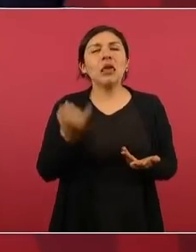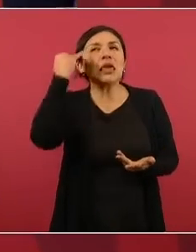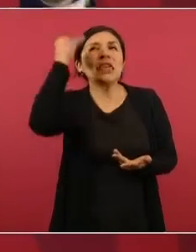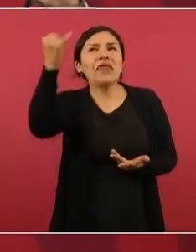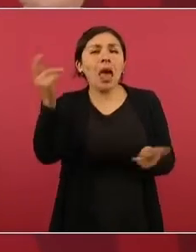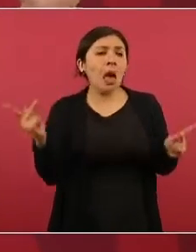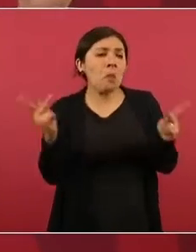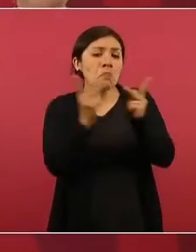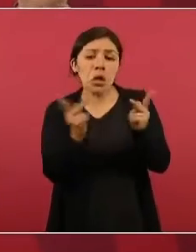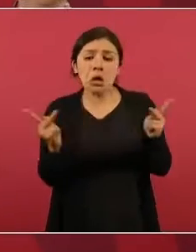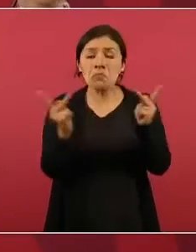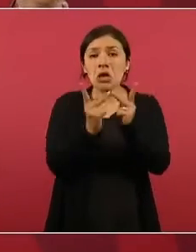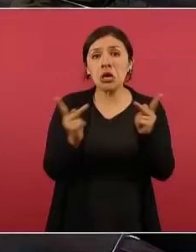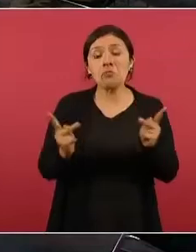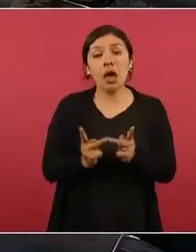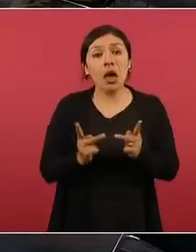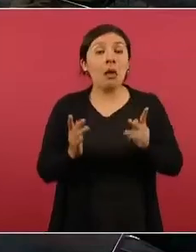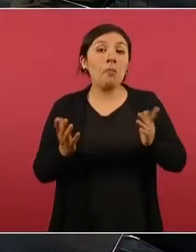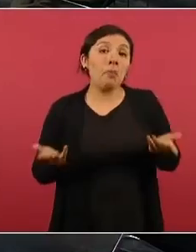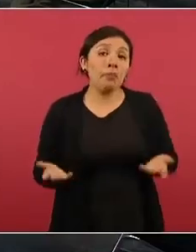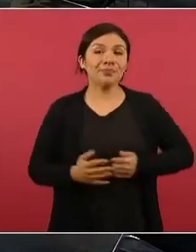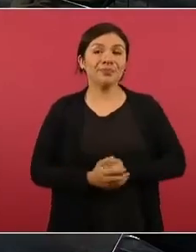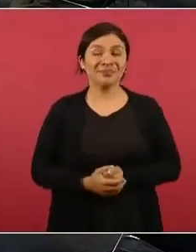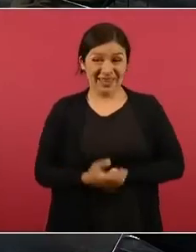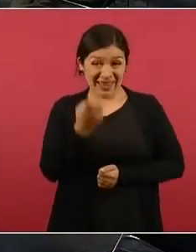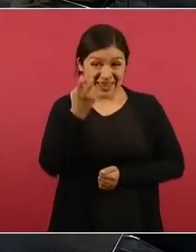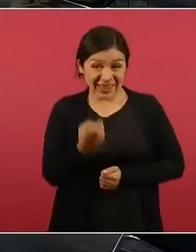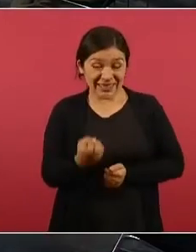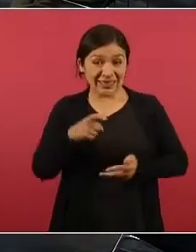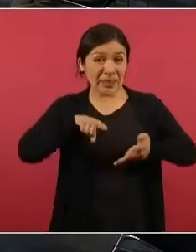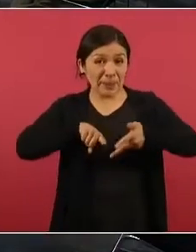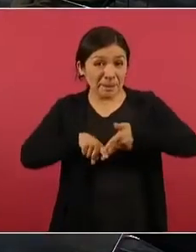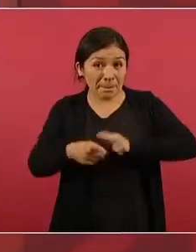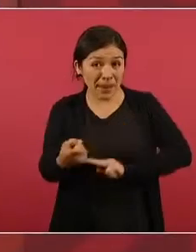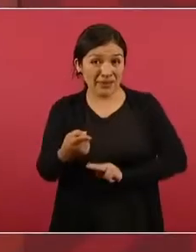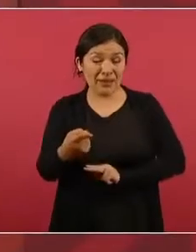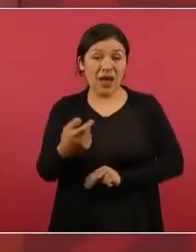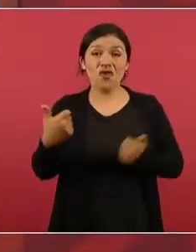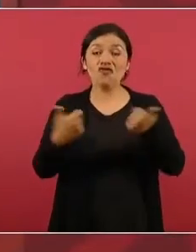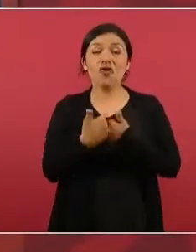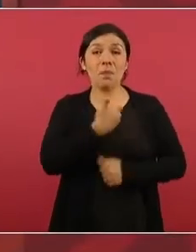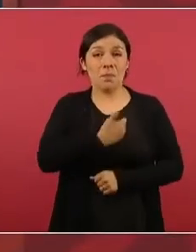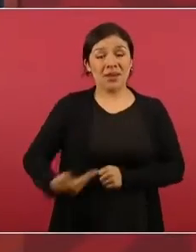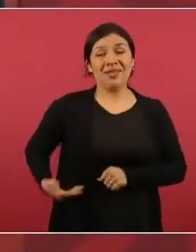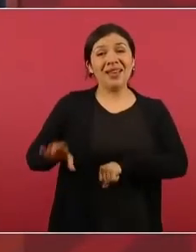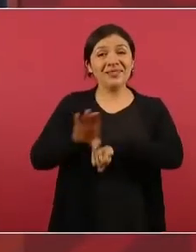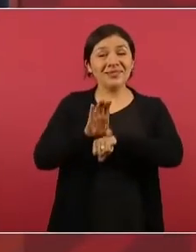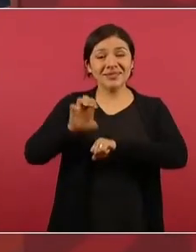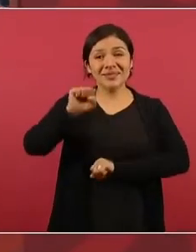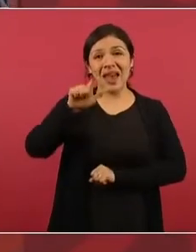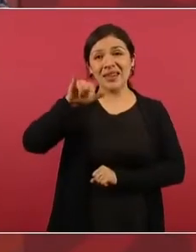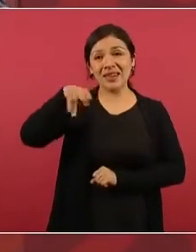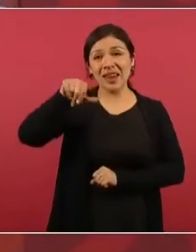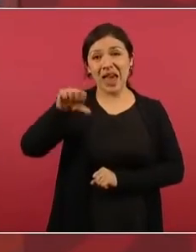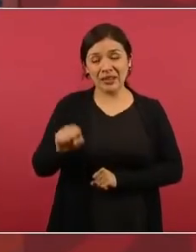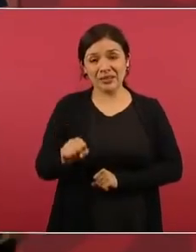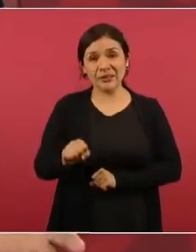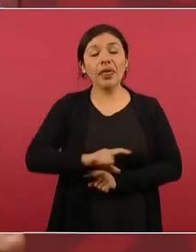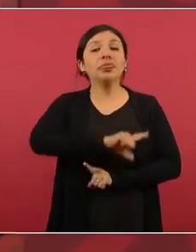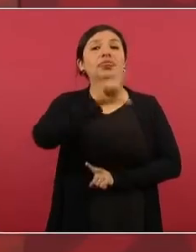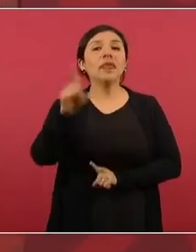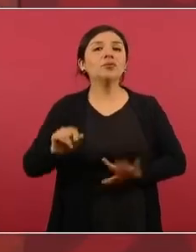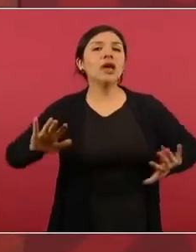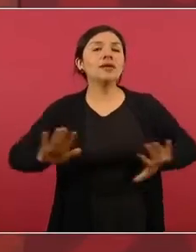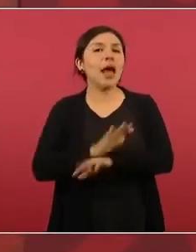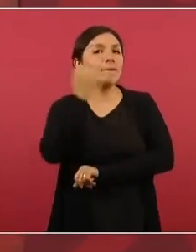coincidencias, vamos a decir, ¿no? Entonces, a partir de Salinas, pues ya es otra etapa